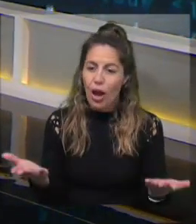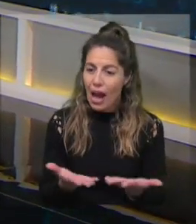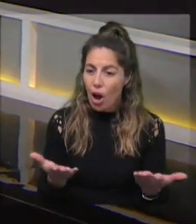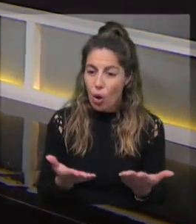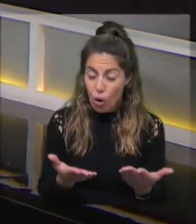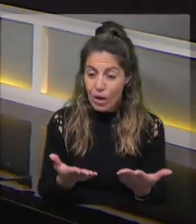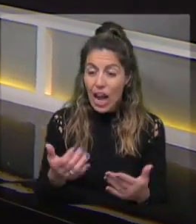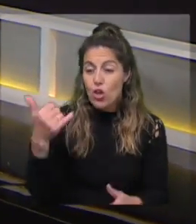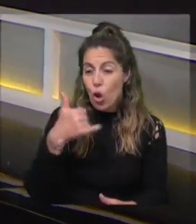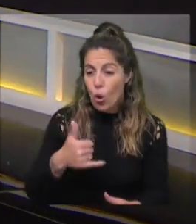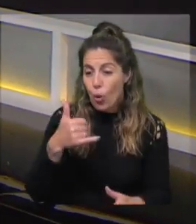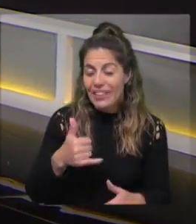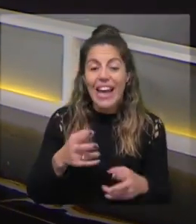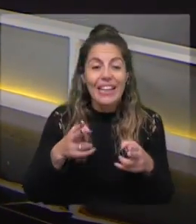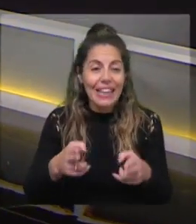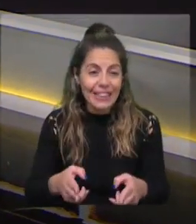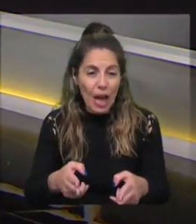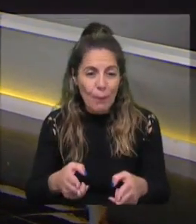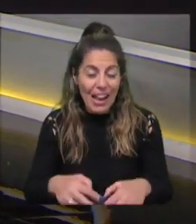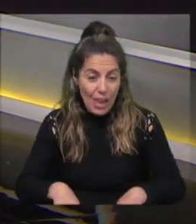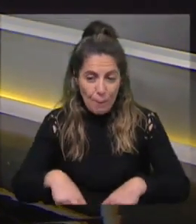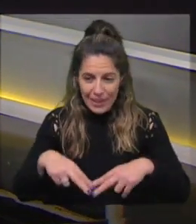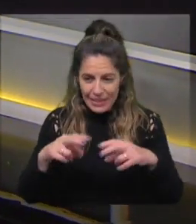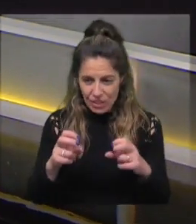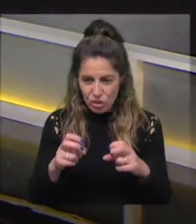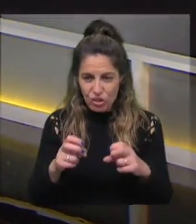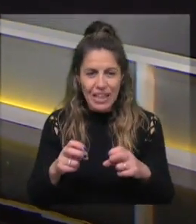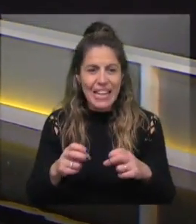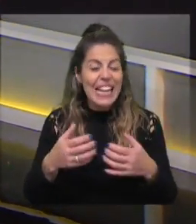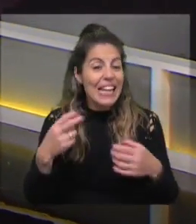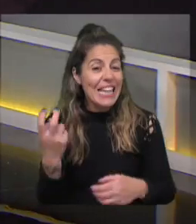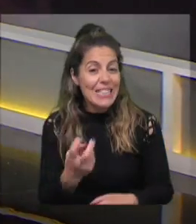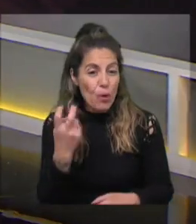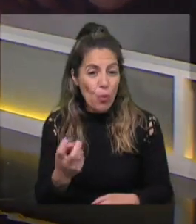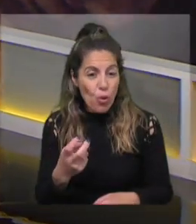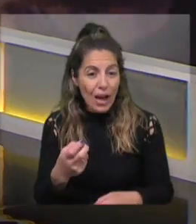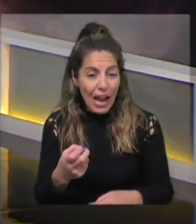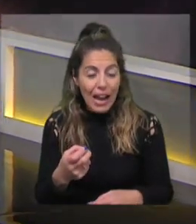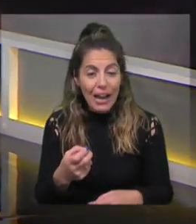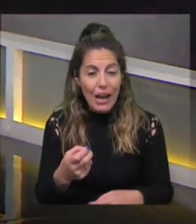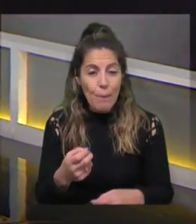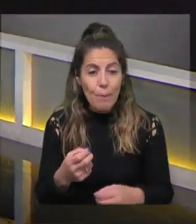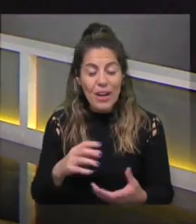nos va a contar en qué etapa está la investigación, qué se busca en cuanto a escala